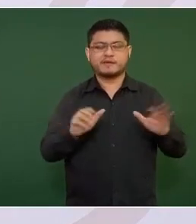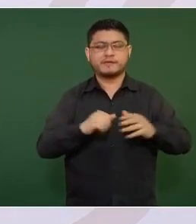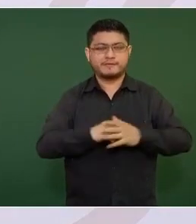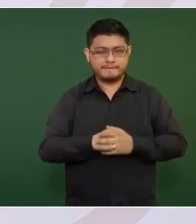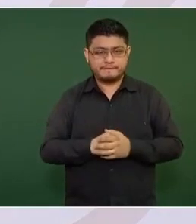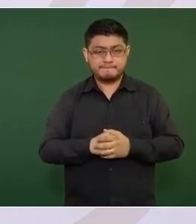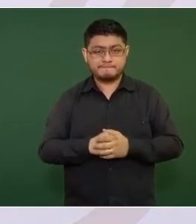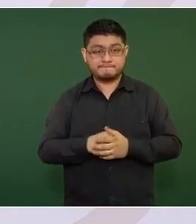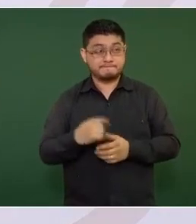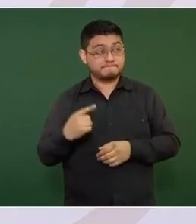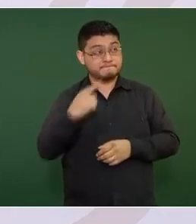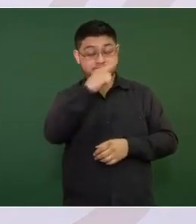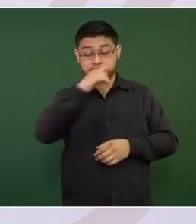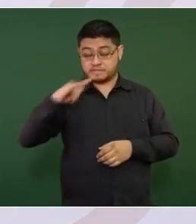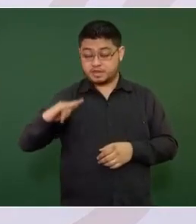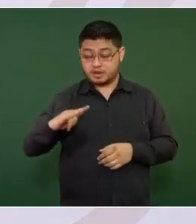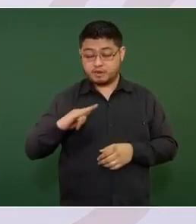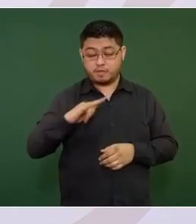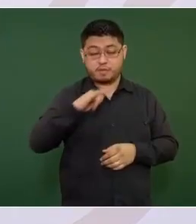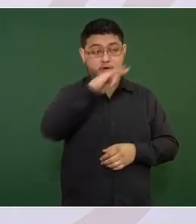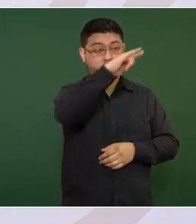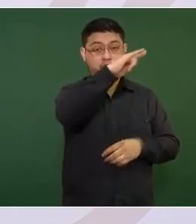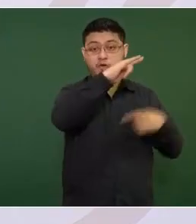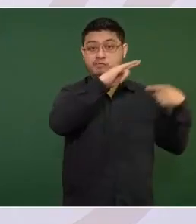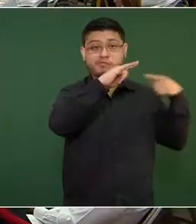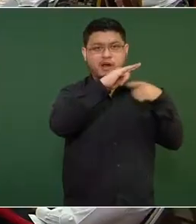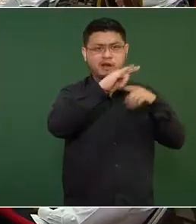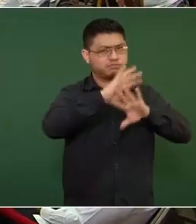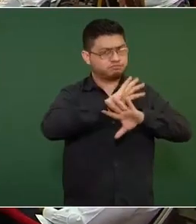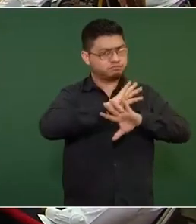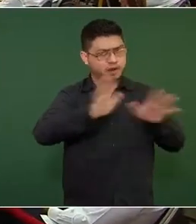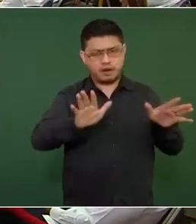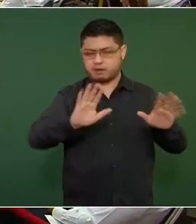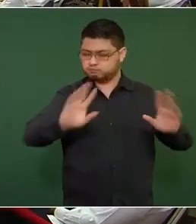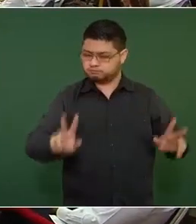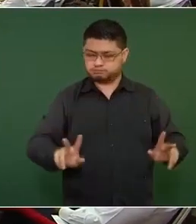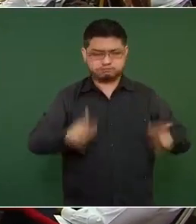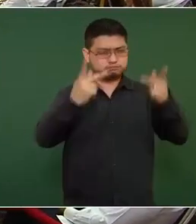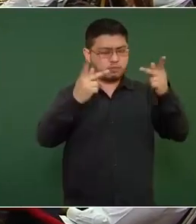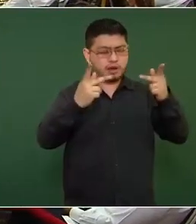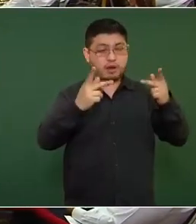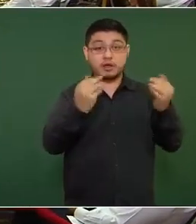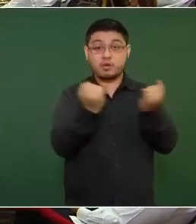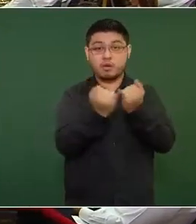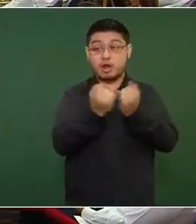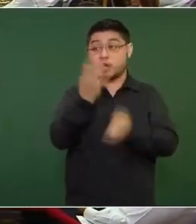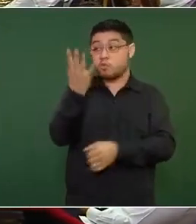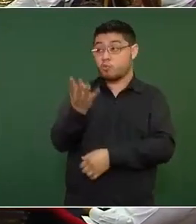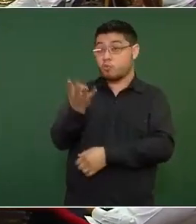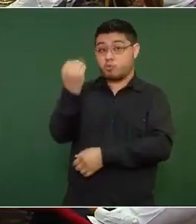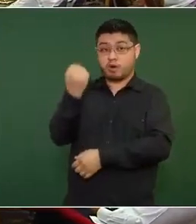el ostentoso avión presidencial y 9 aeronaves más, así como